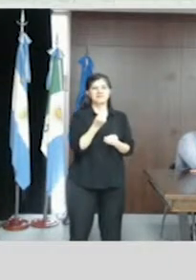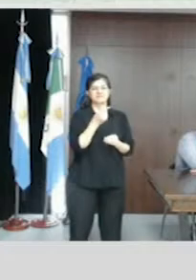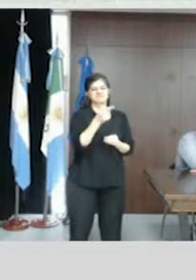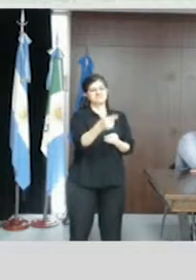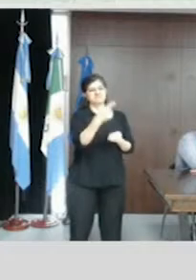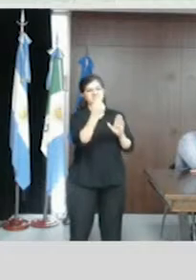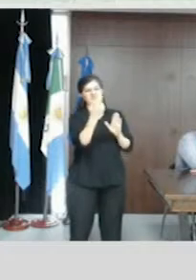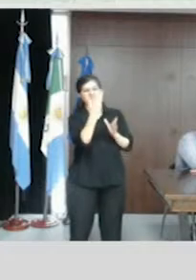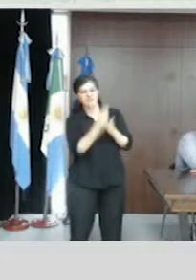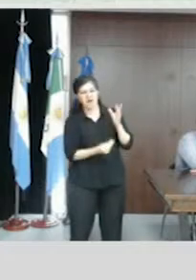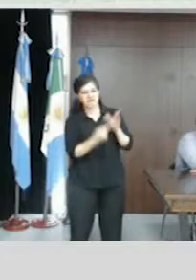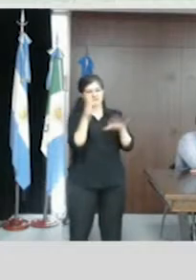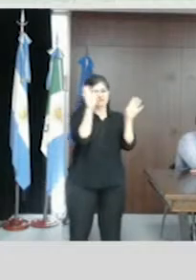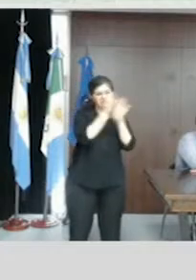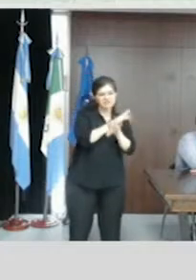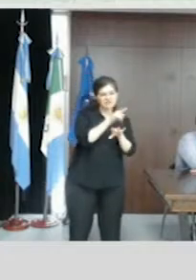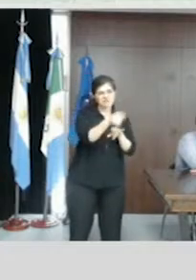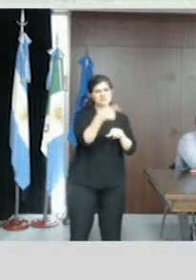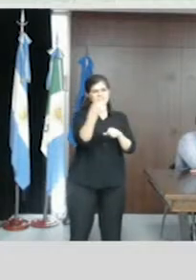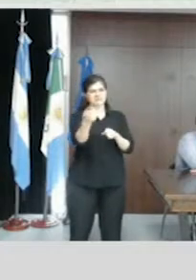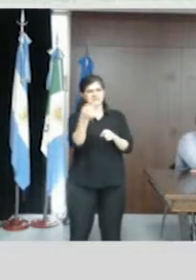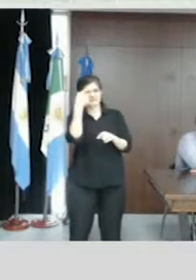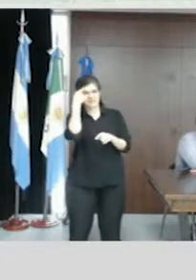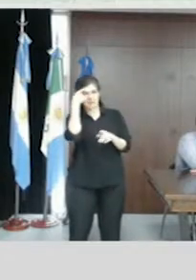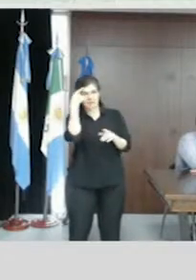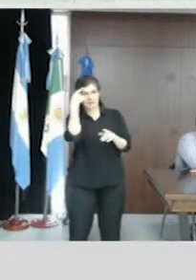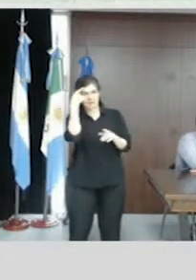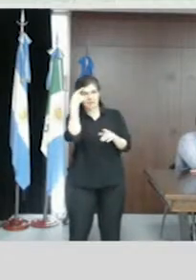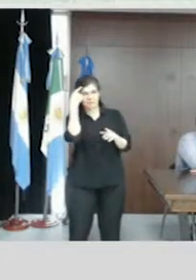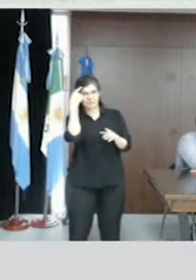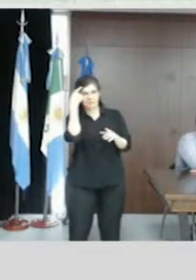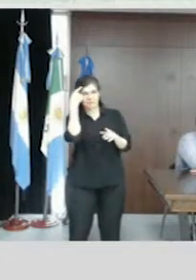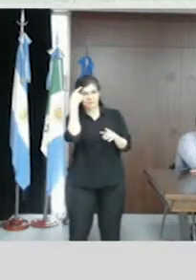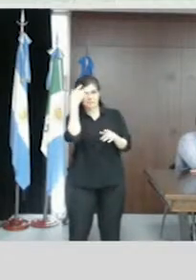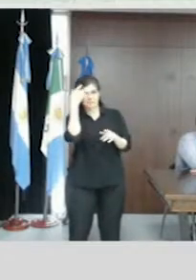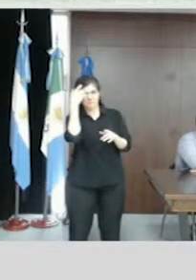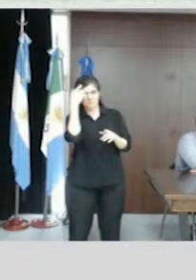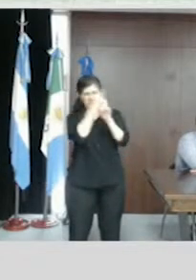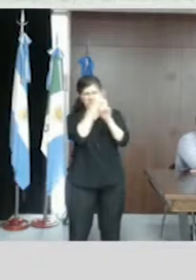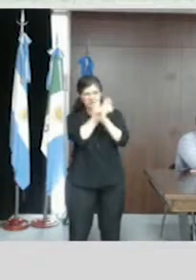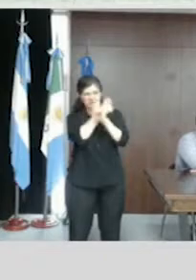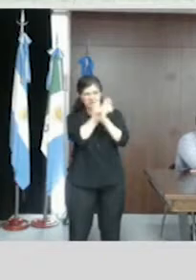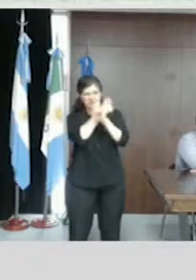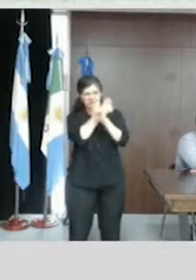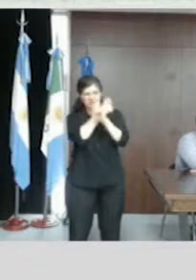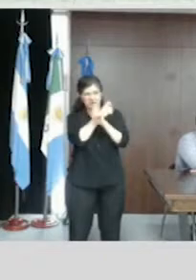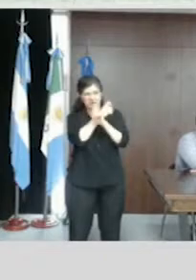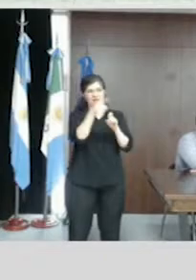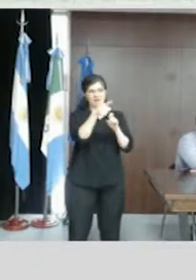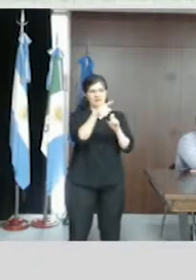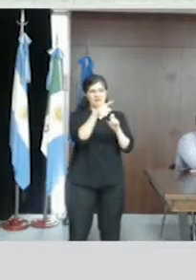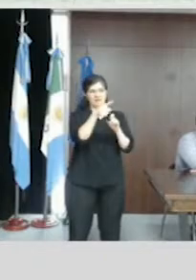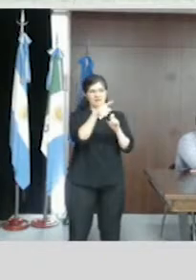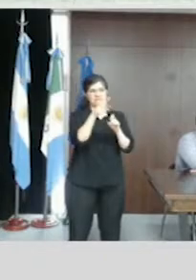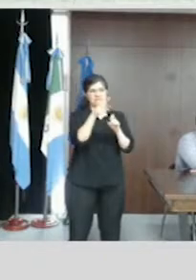la falla, el ACV, el lado parético. Aprendamos a ver lo que hay, porque desde ese